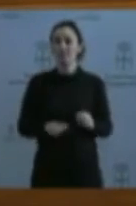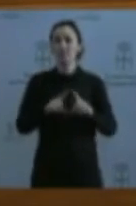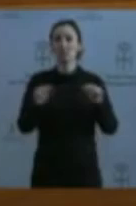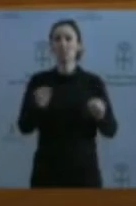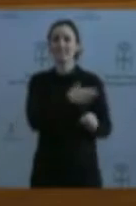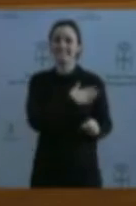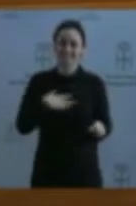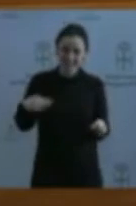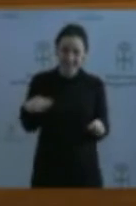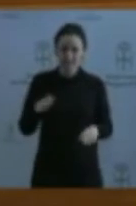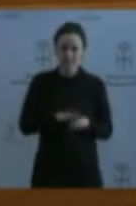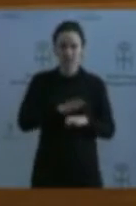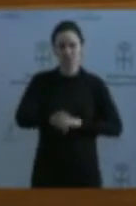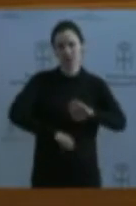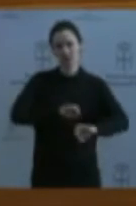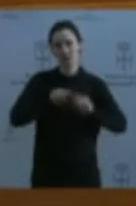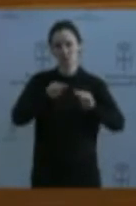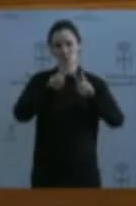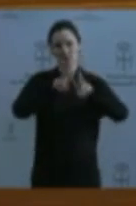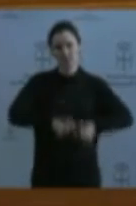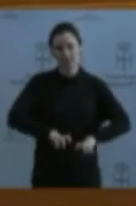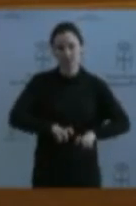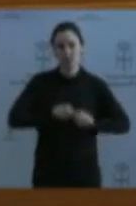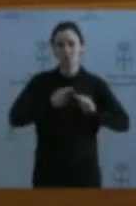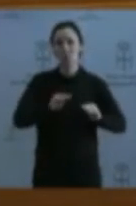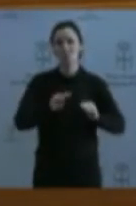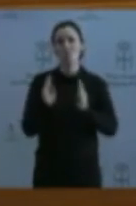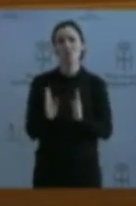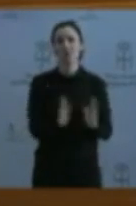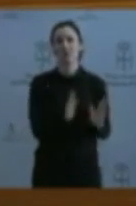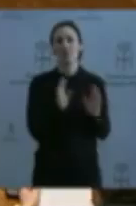investigación y su ordenamiento territorial. Y esperamos que en esto estemos todos de acuerdo.